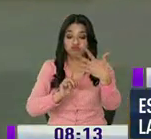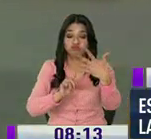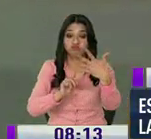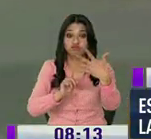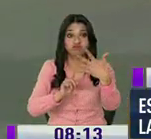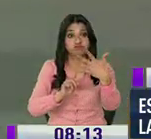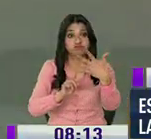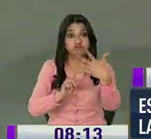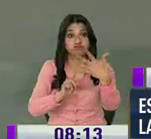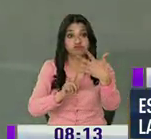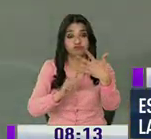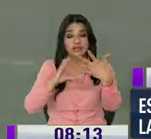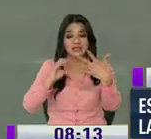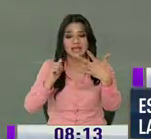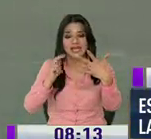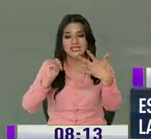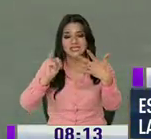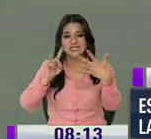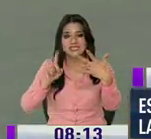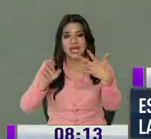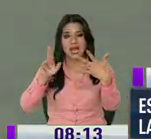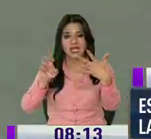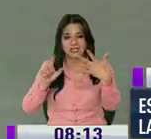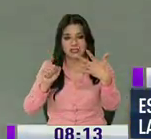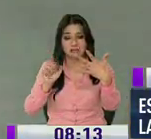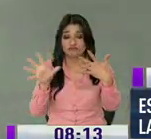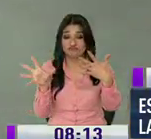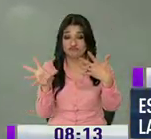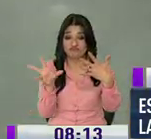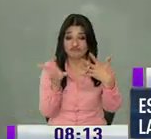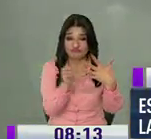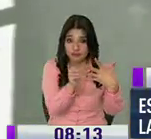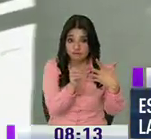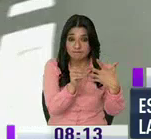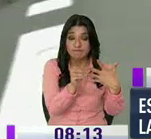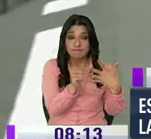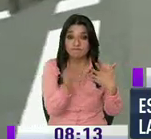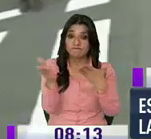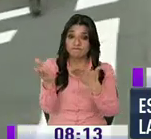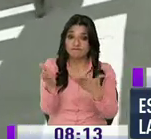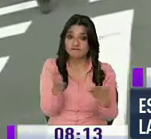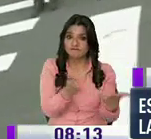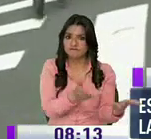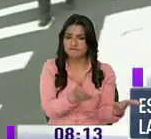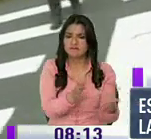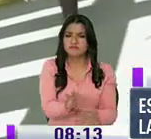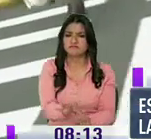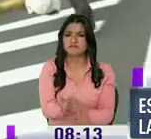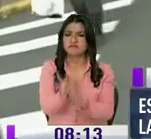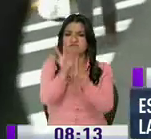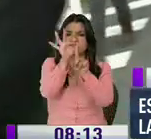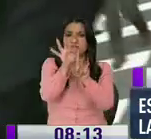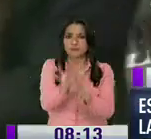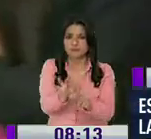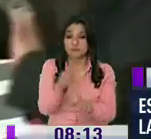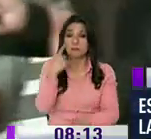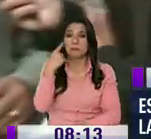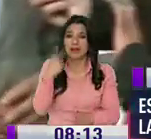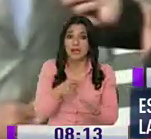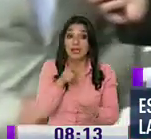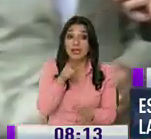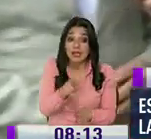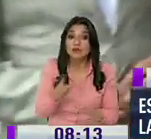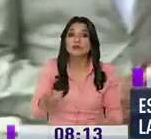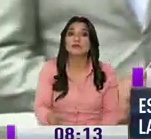la Manuela Cañizares. Estos eventos se ha considerado básicamente la seguridad de los